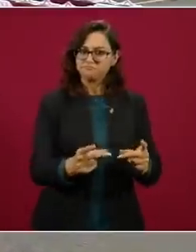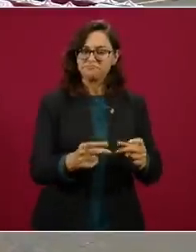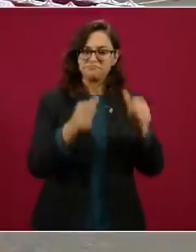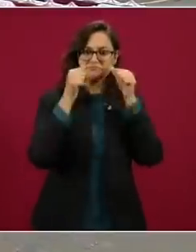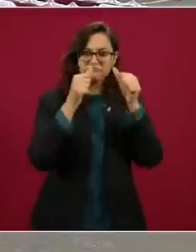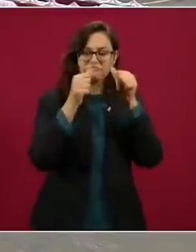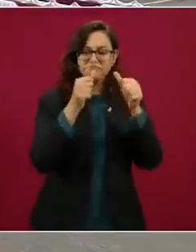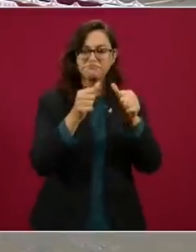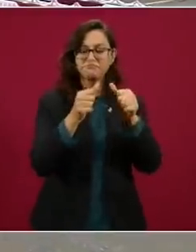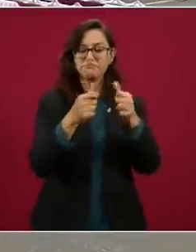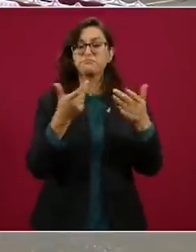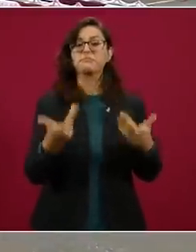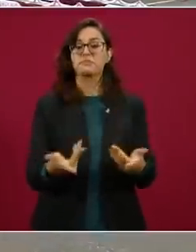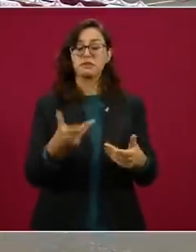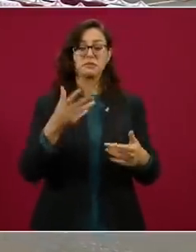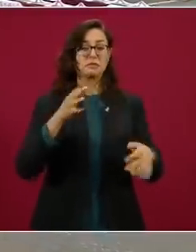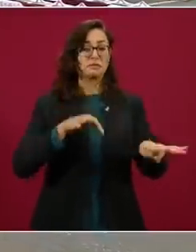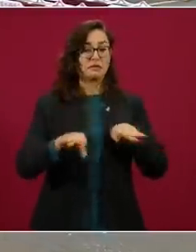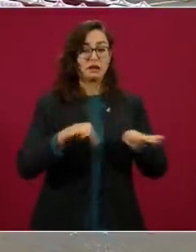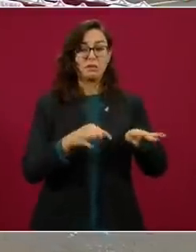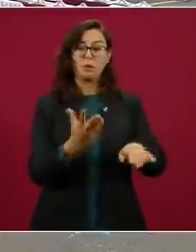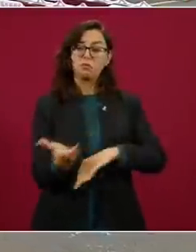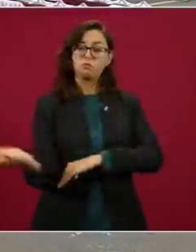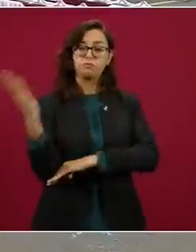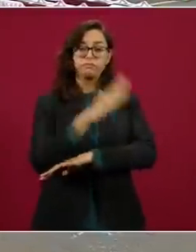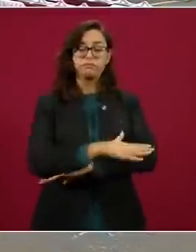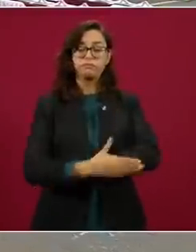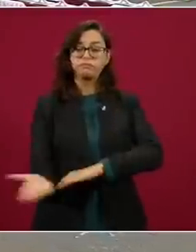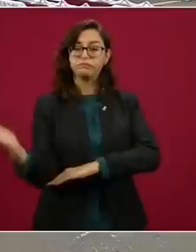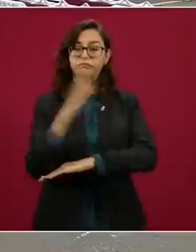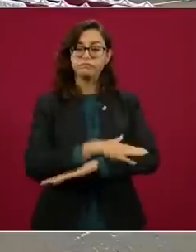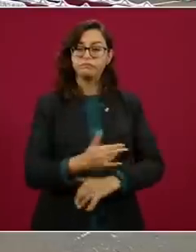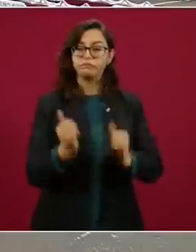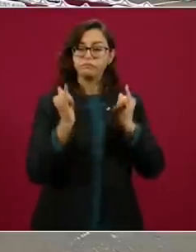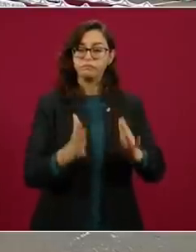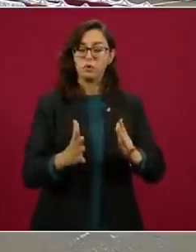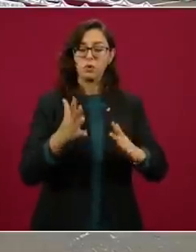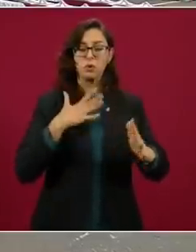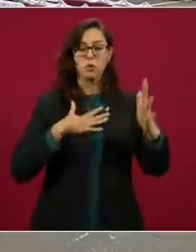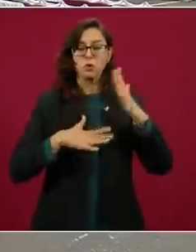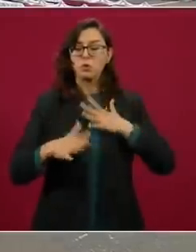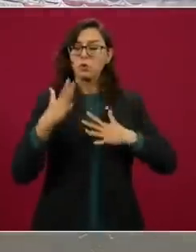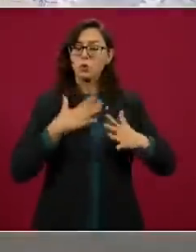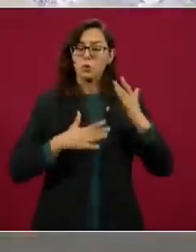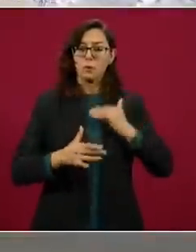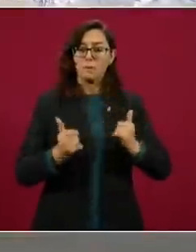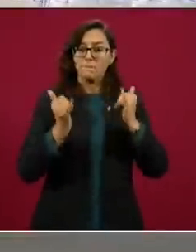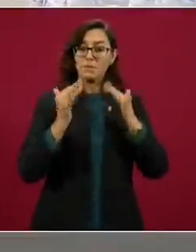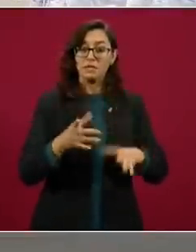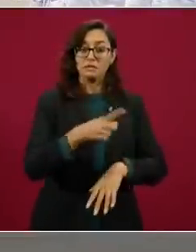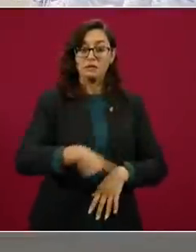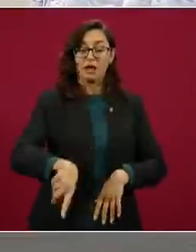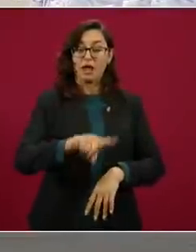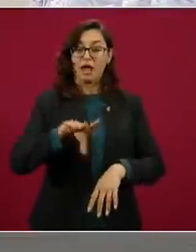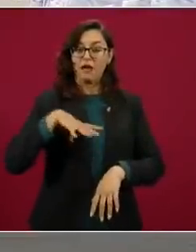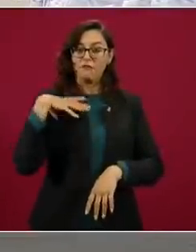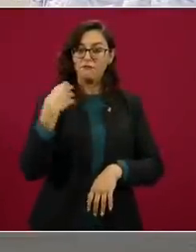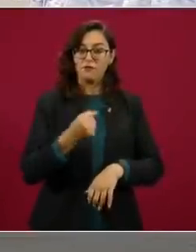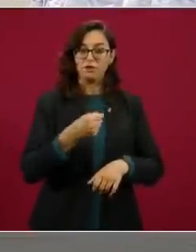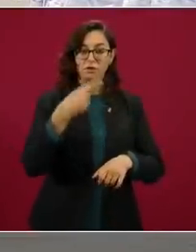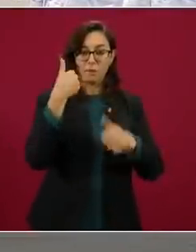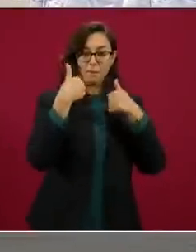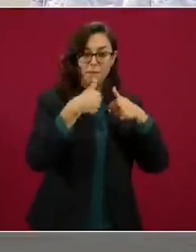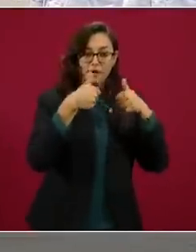identificados por las intensas jornadas de trabajo y el esfuerzo para la atención en pacientes críticamente enfermos de kobe